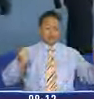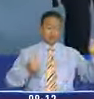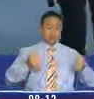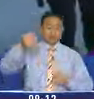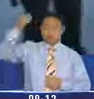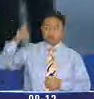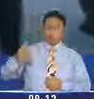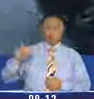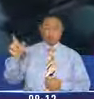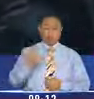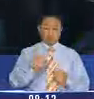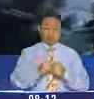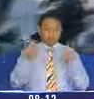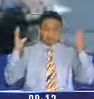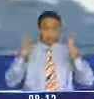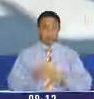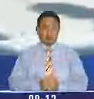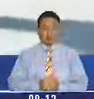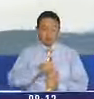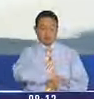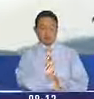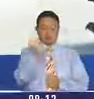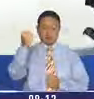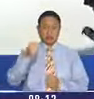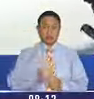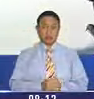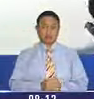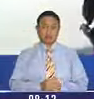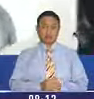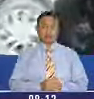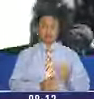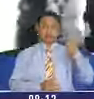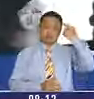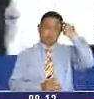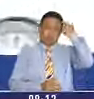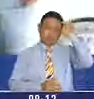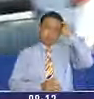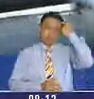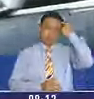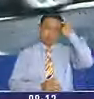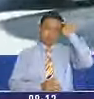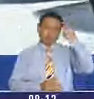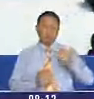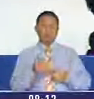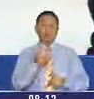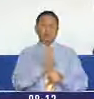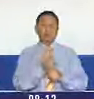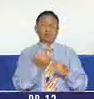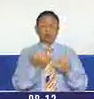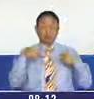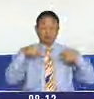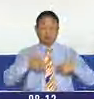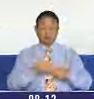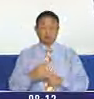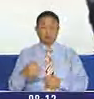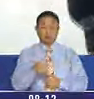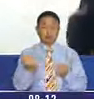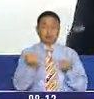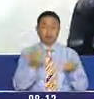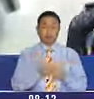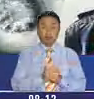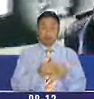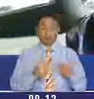los parabrisas de los automotores y poder sustraer lo que existe al interior. Por eso es lo que nosotros nos encontramos realizando ese tipo de operativos